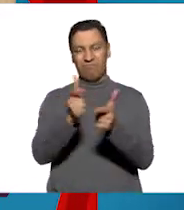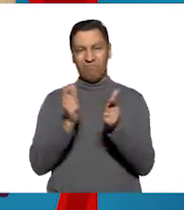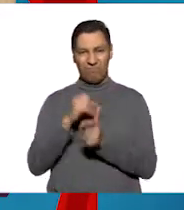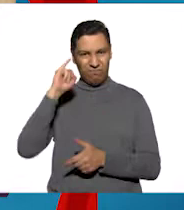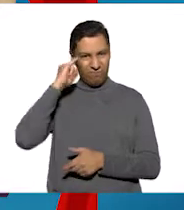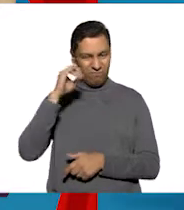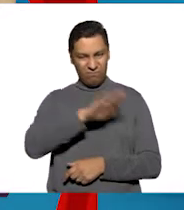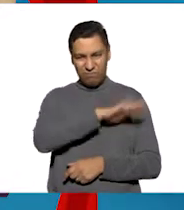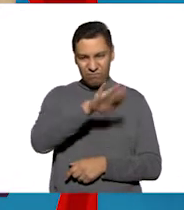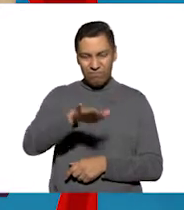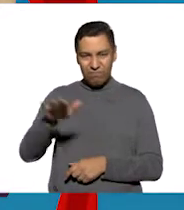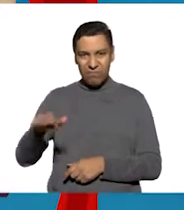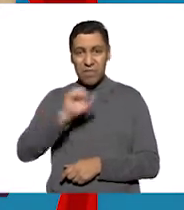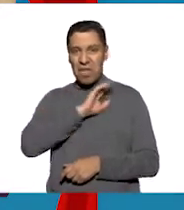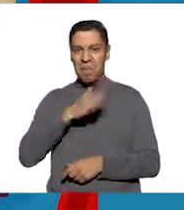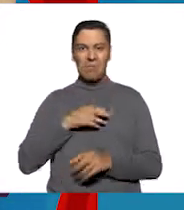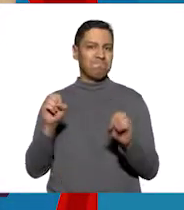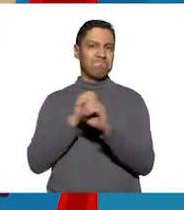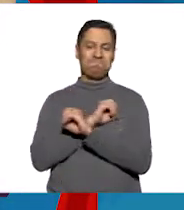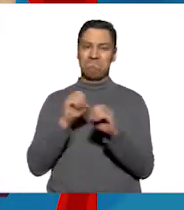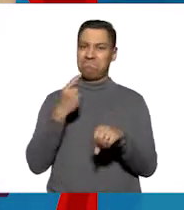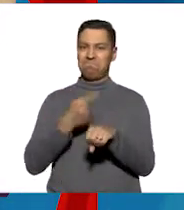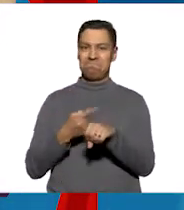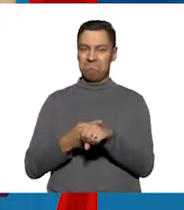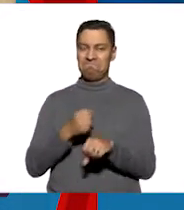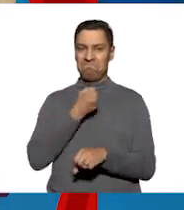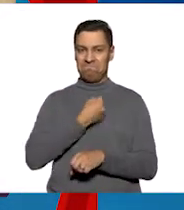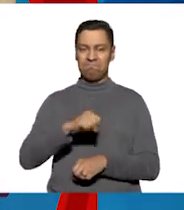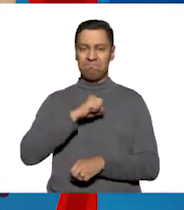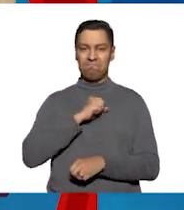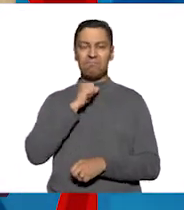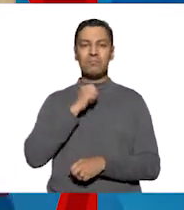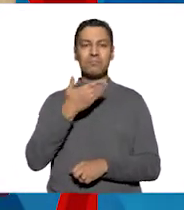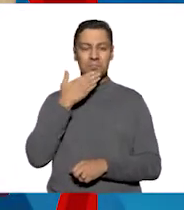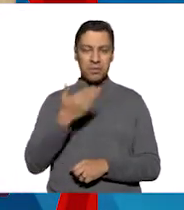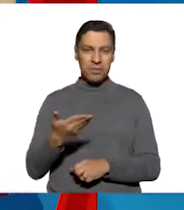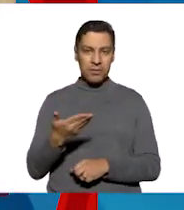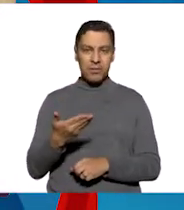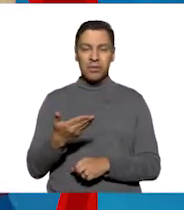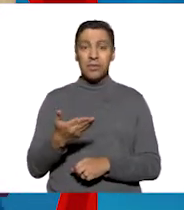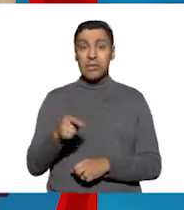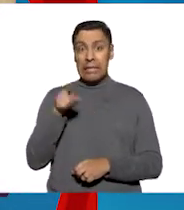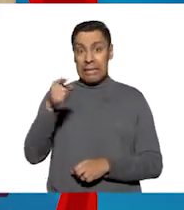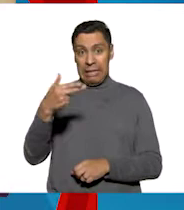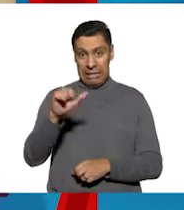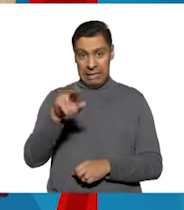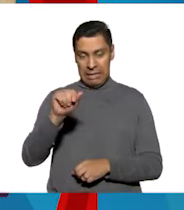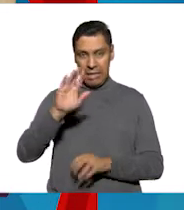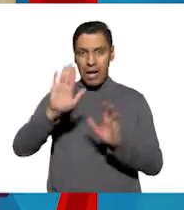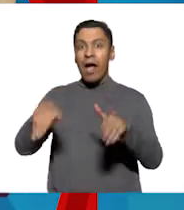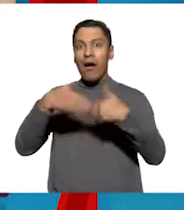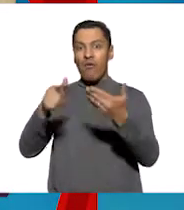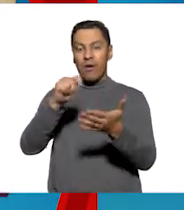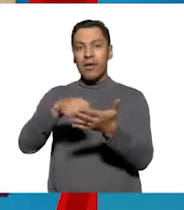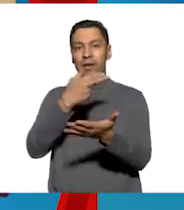sin afectar a los españoles. Mientras Cortés estaba fuera de Tenochtitlan, sus hombres asesinaron a